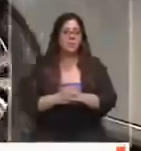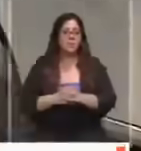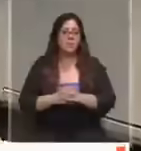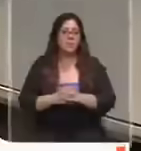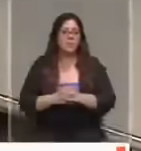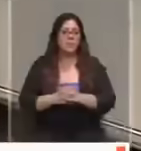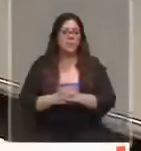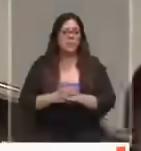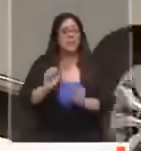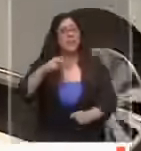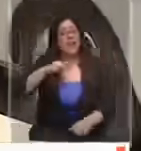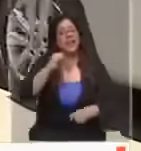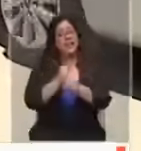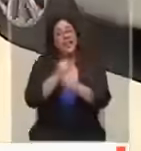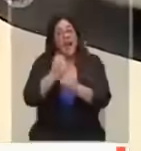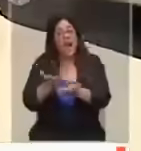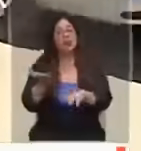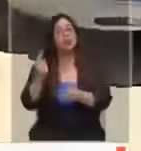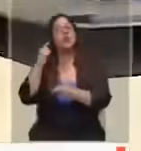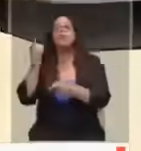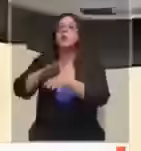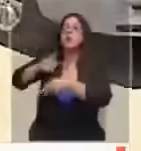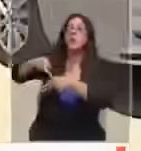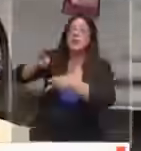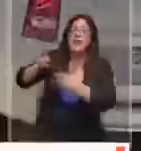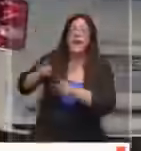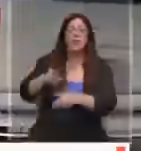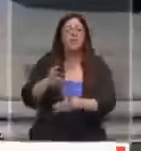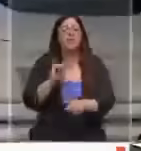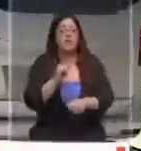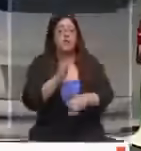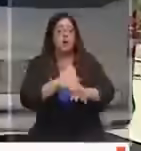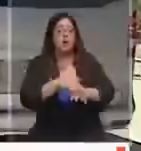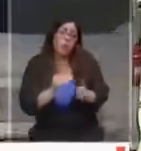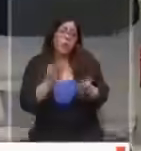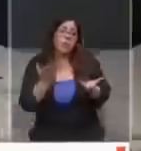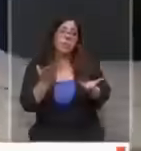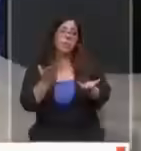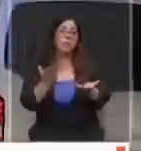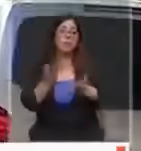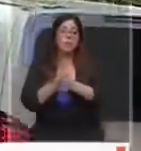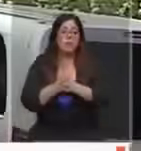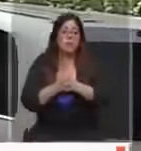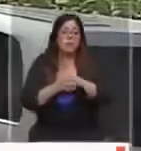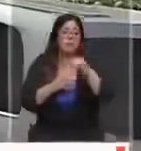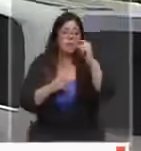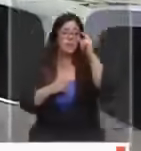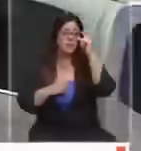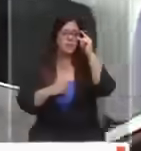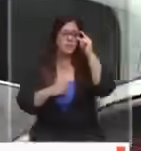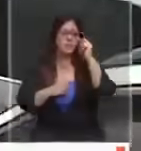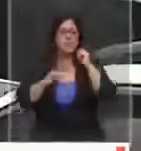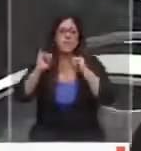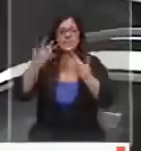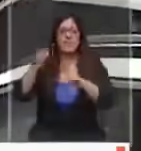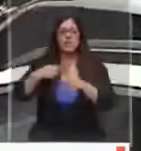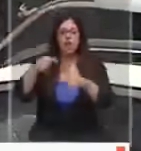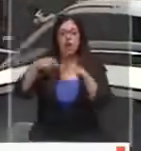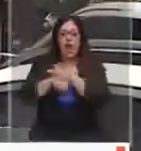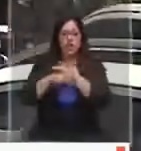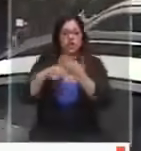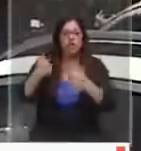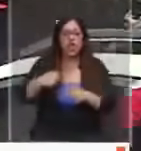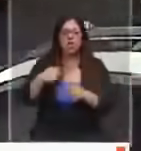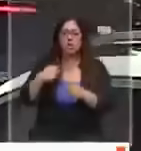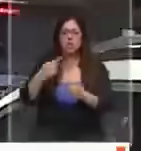Ana haciendo la pega, eso es lo que escuchábamos recién, tratando de ingresar ahí con la comitiva. Sí, ya ingresé, yo esto lo había conversado también